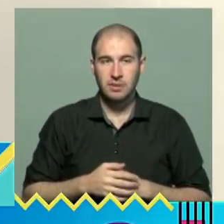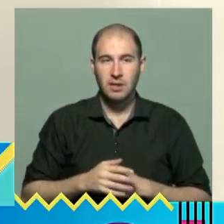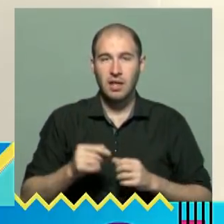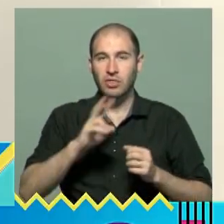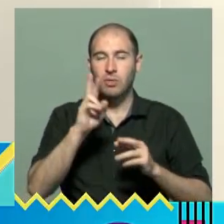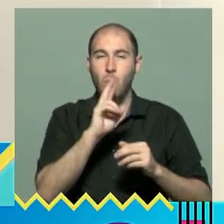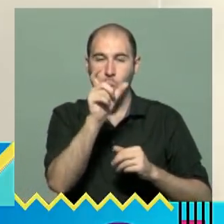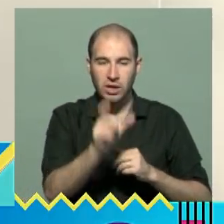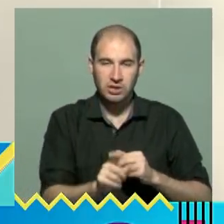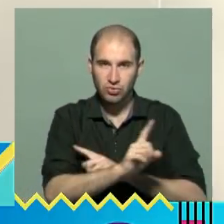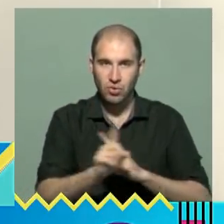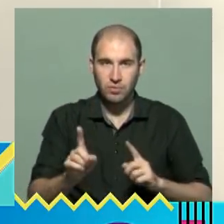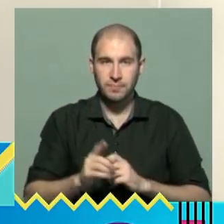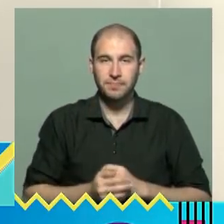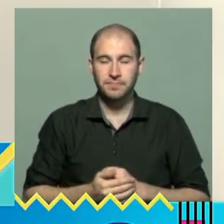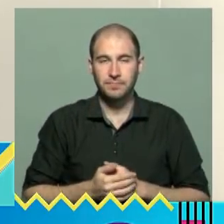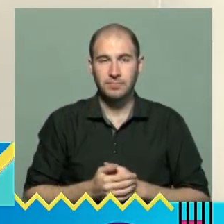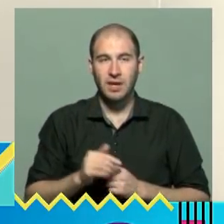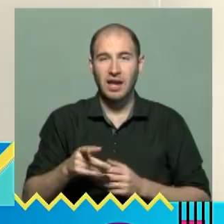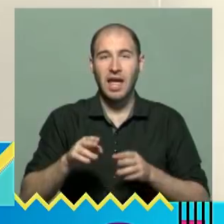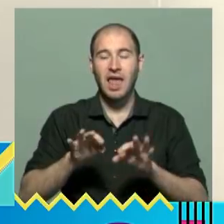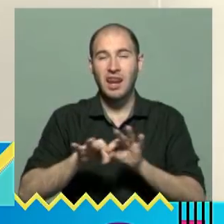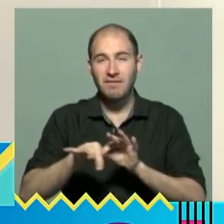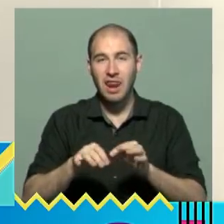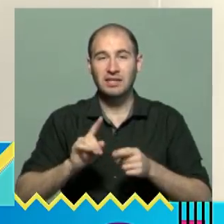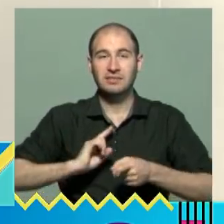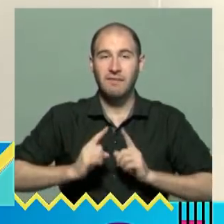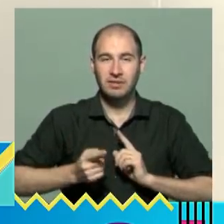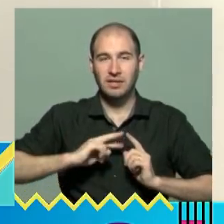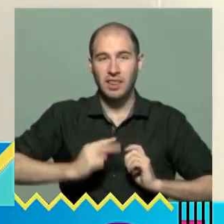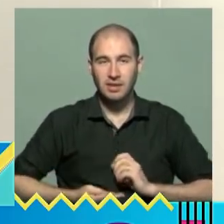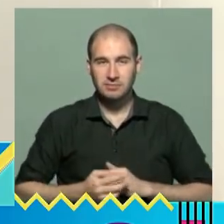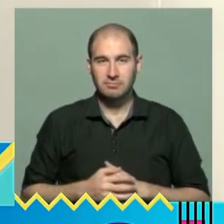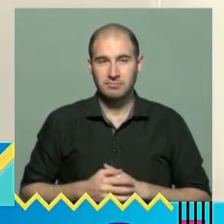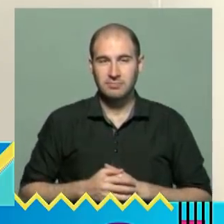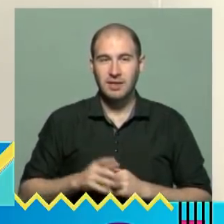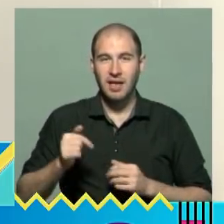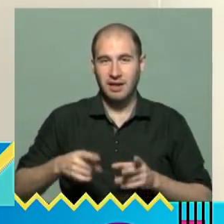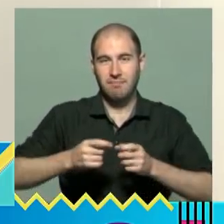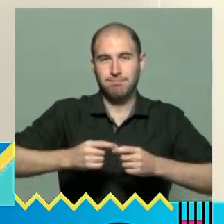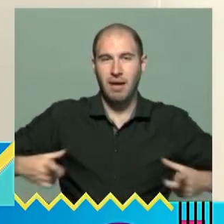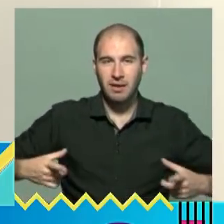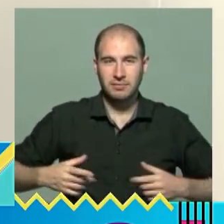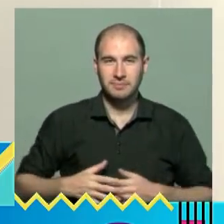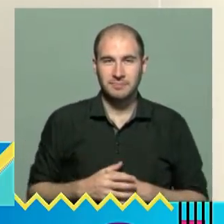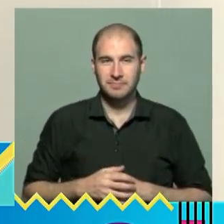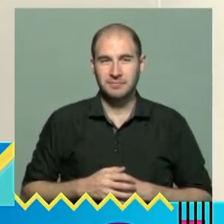concepto de mujer, sino también para lesbianas, travestis y trans, digamos, como que se ha ampliado un